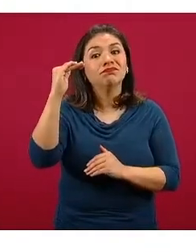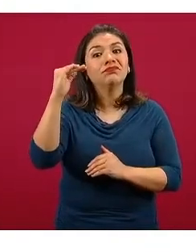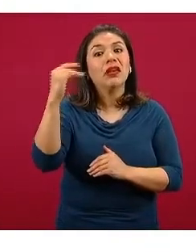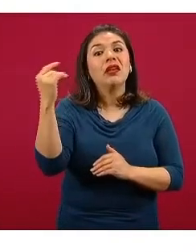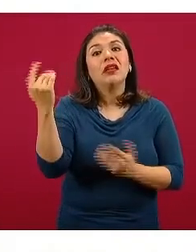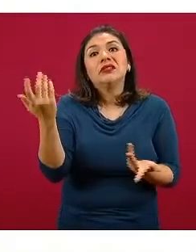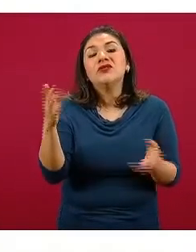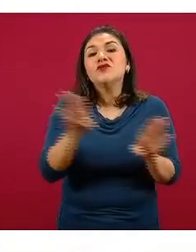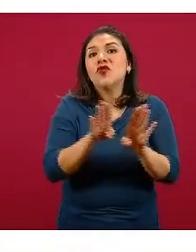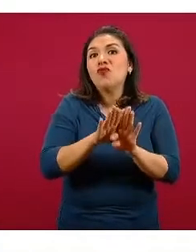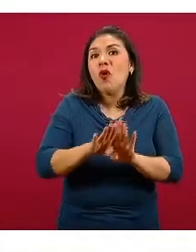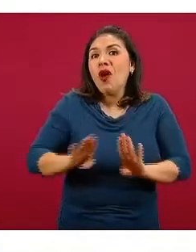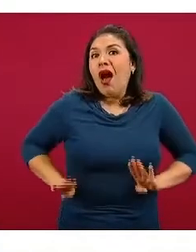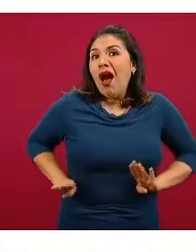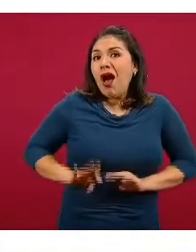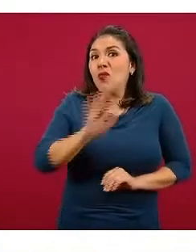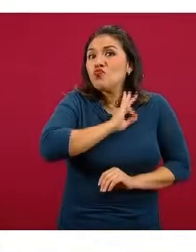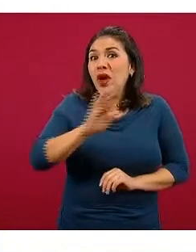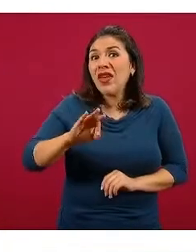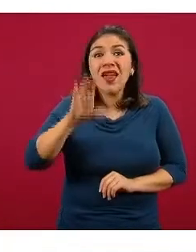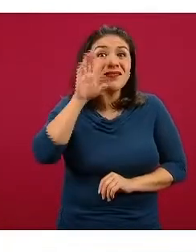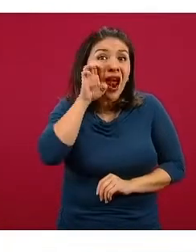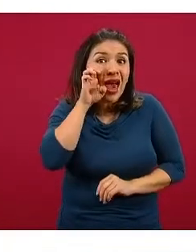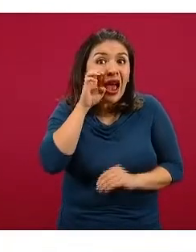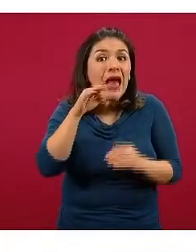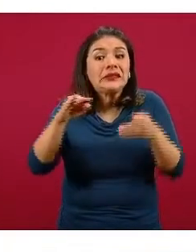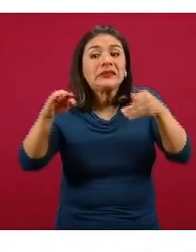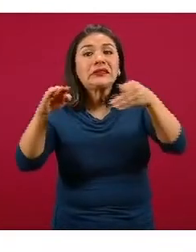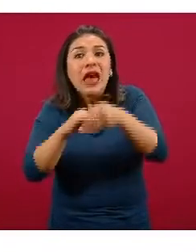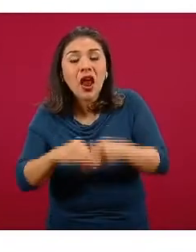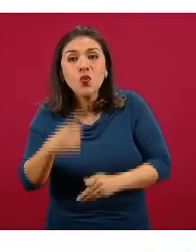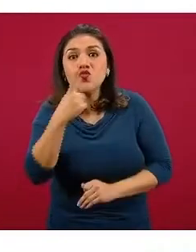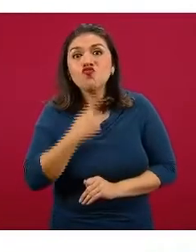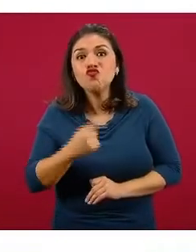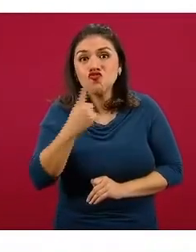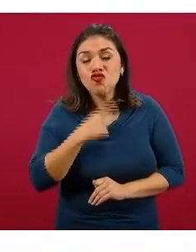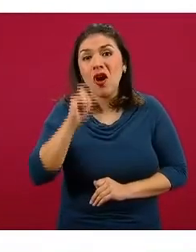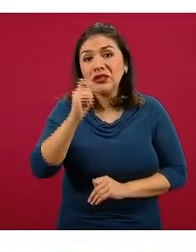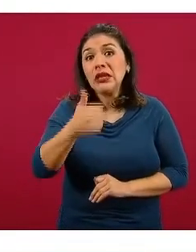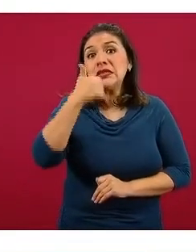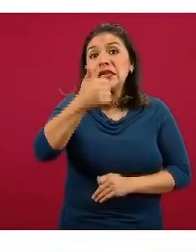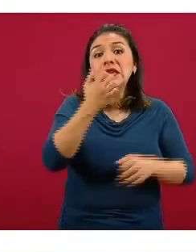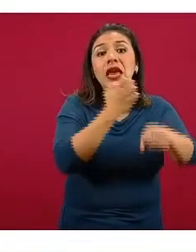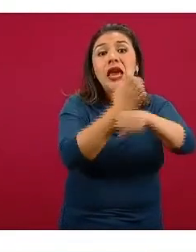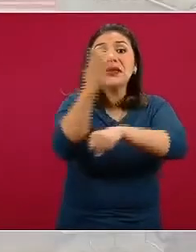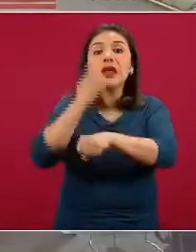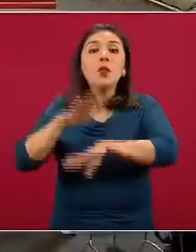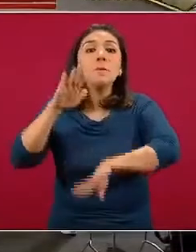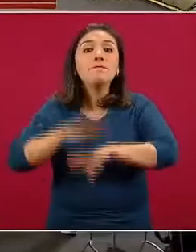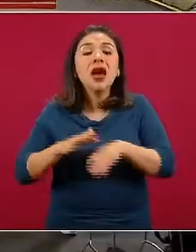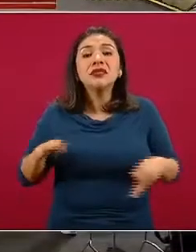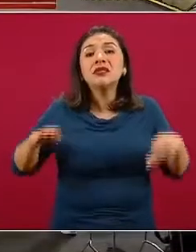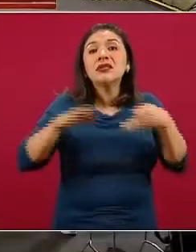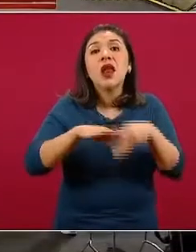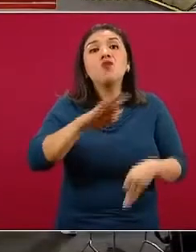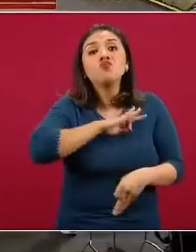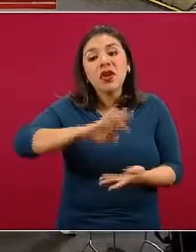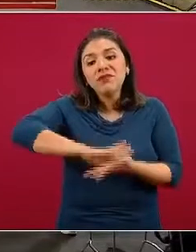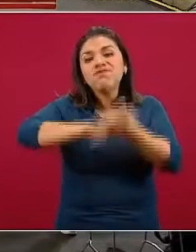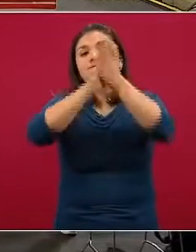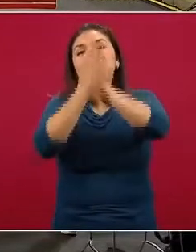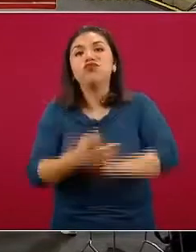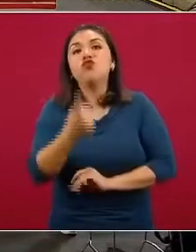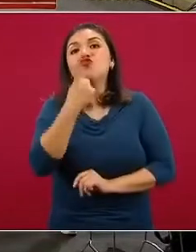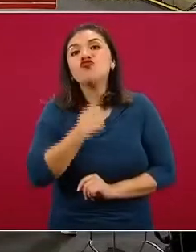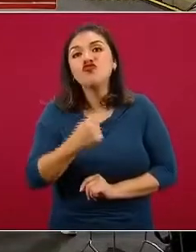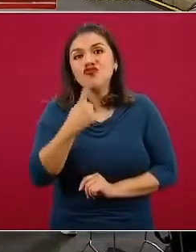rango de lo que significa estar en naranja. Es decir, son las 6 entidades que están más cercanas a estar en